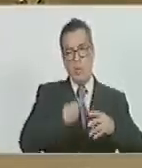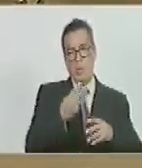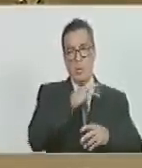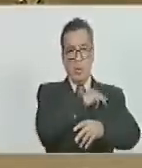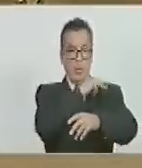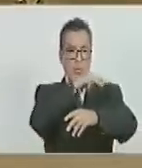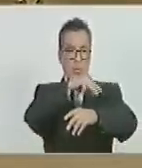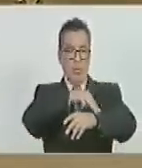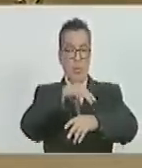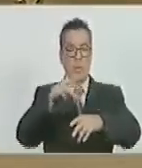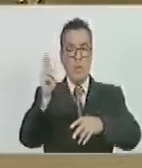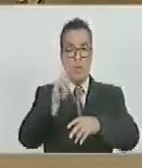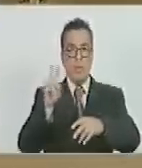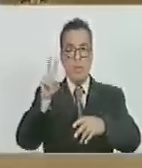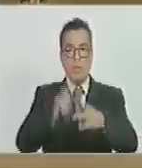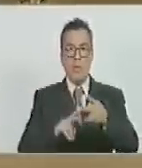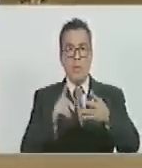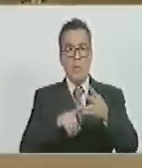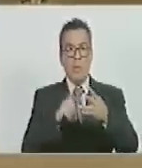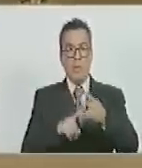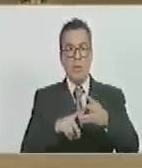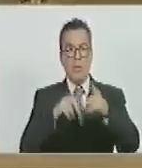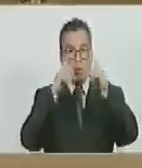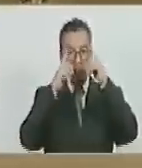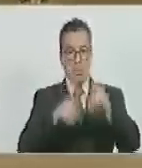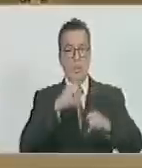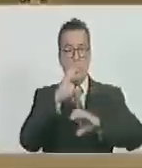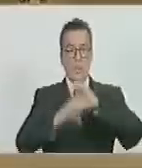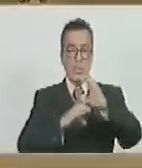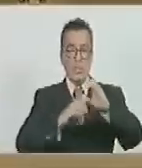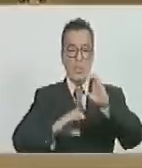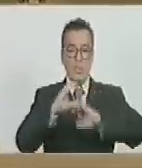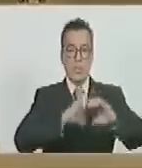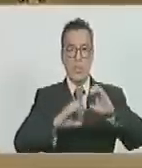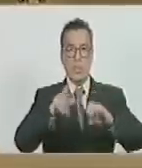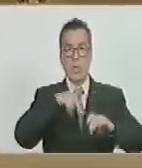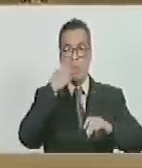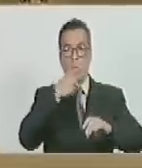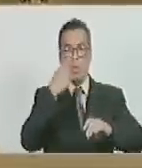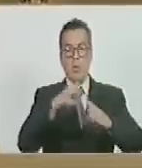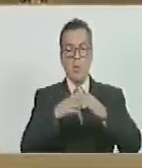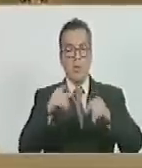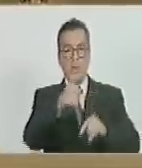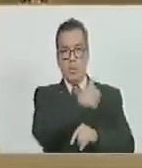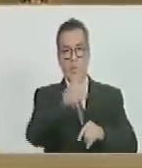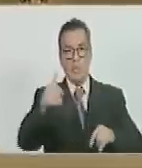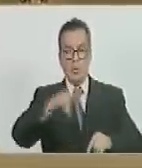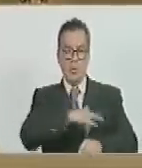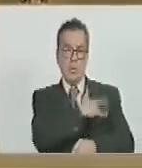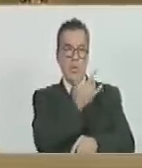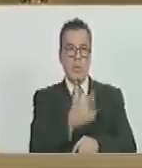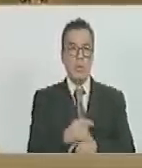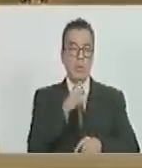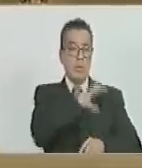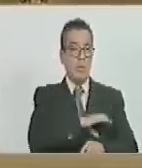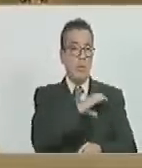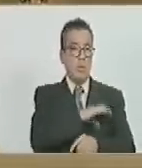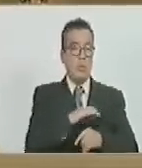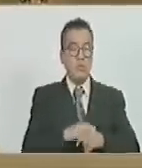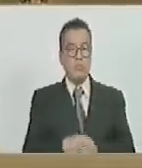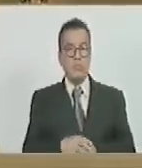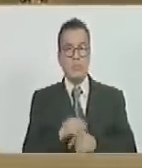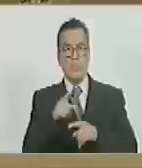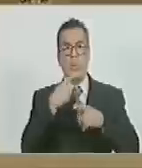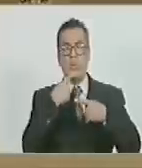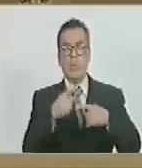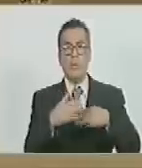moral republicano y las facultades de ciencias jurídicas y políticas de las universidades. El comité se